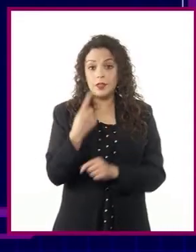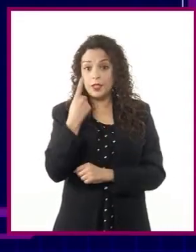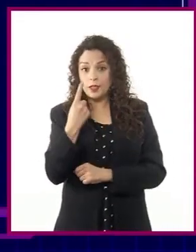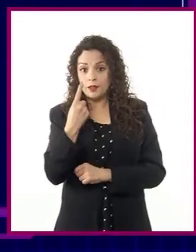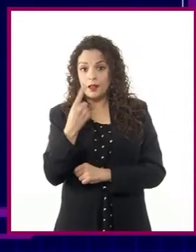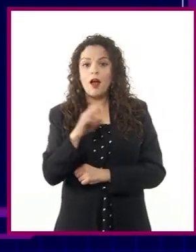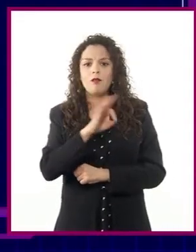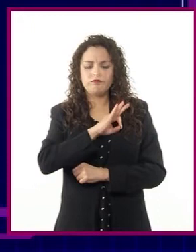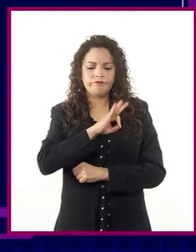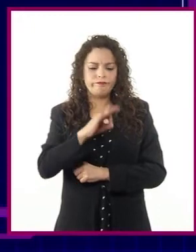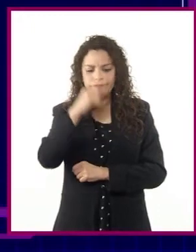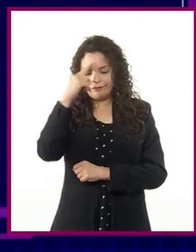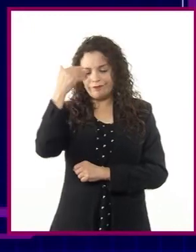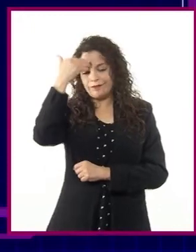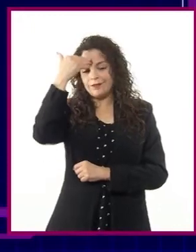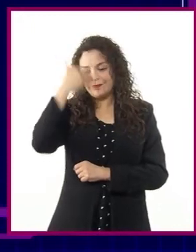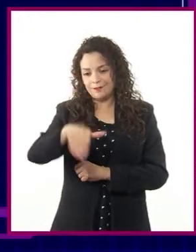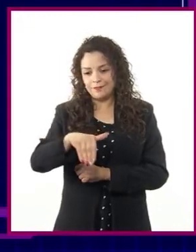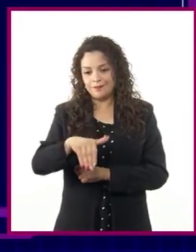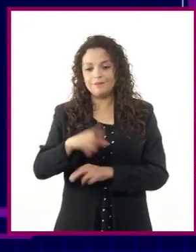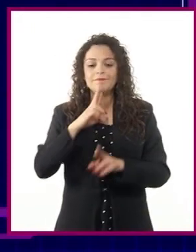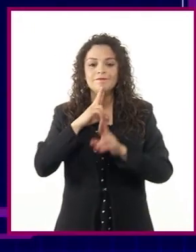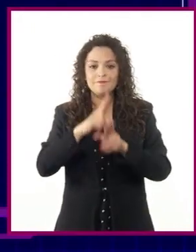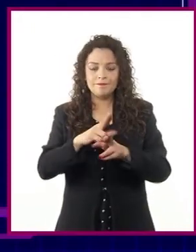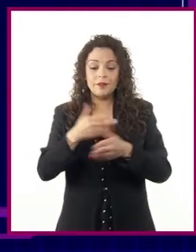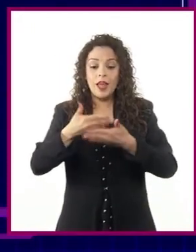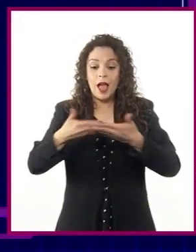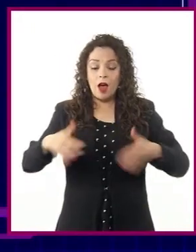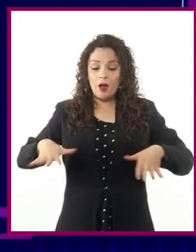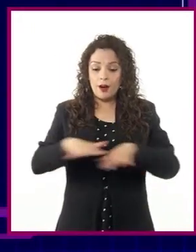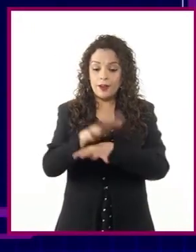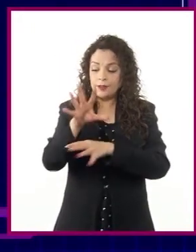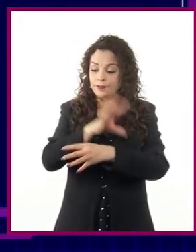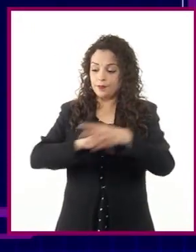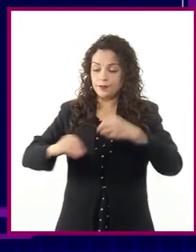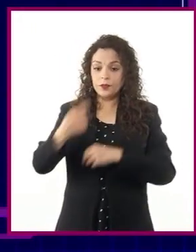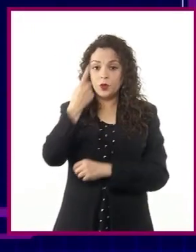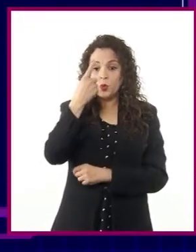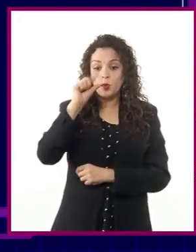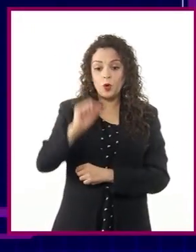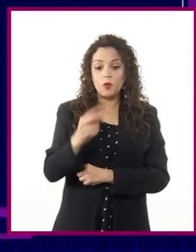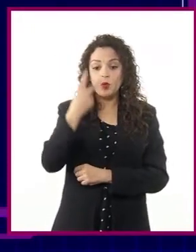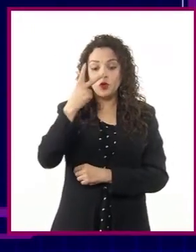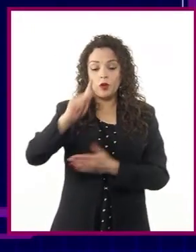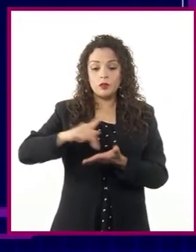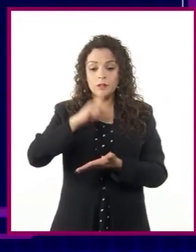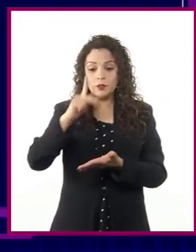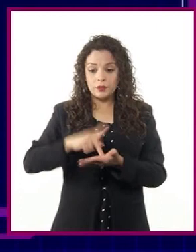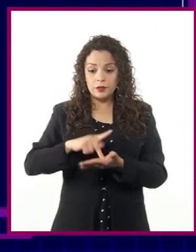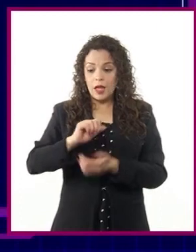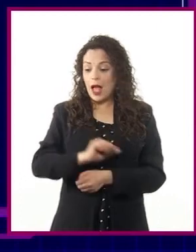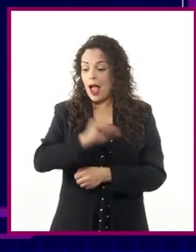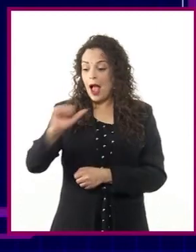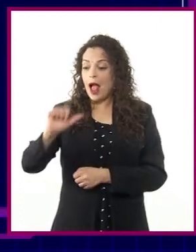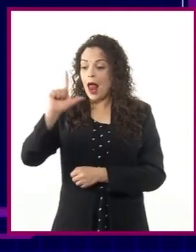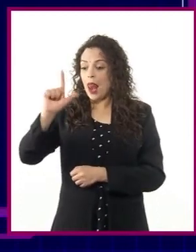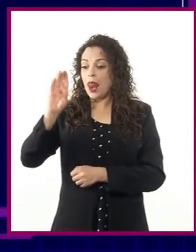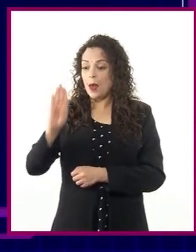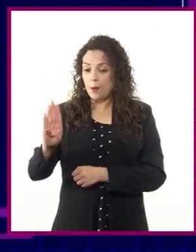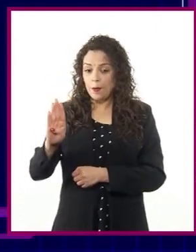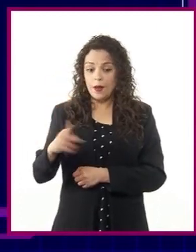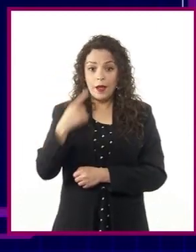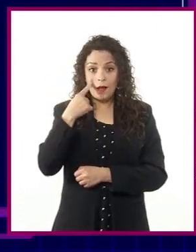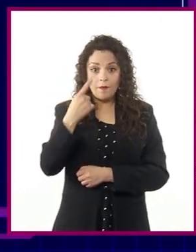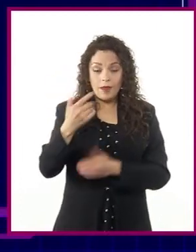obviar. Ahora bien, para convertir 1.2 kilogramos a libras y establecer la proporción como